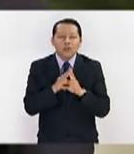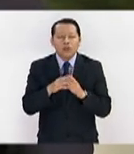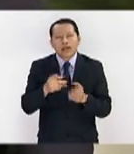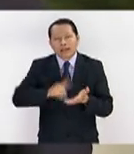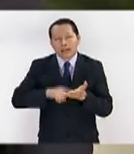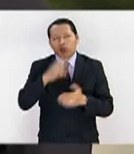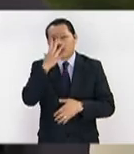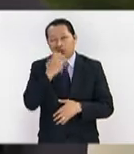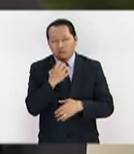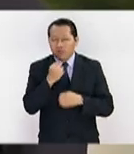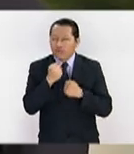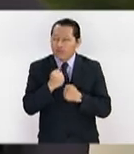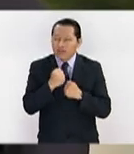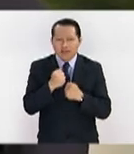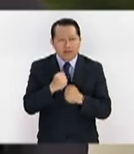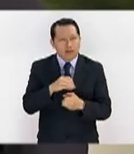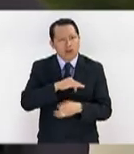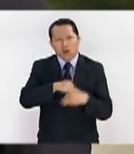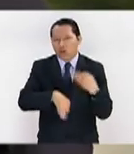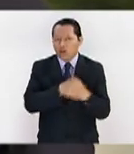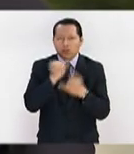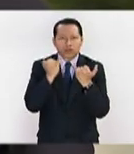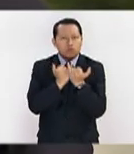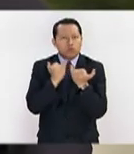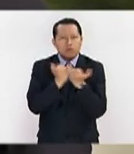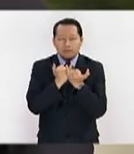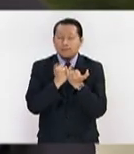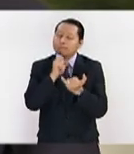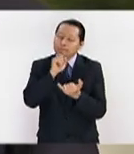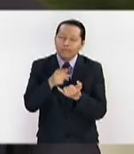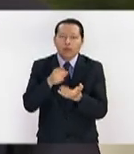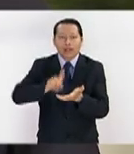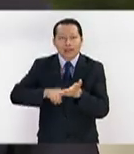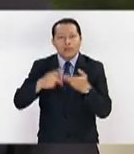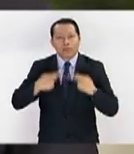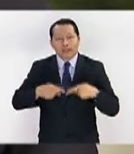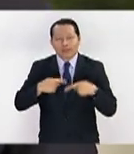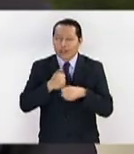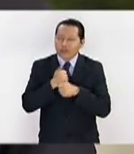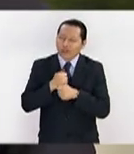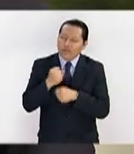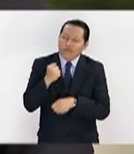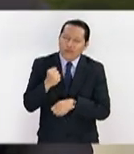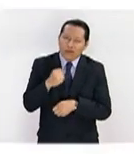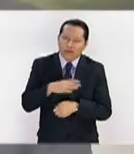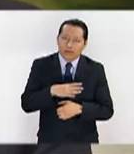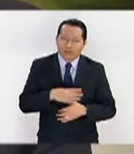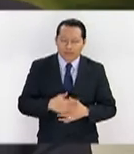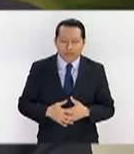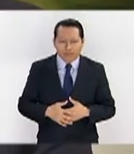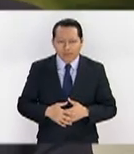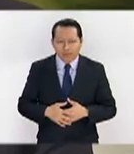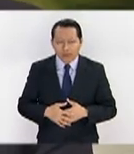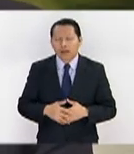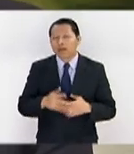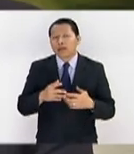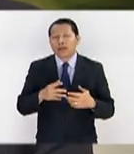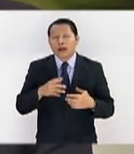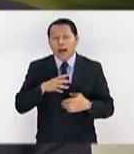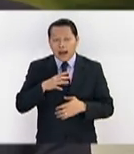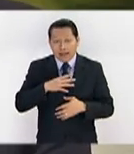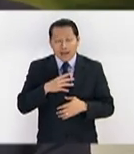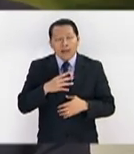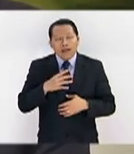que todos sentimos, y no podemos imaginar el sufrimiento de las personas que perdieron a sus seres queridos. Juntamos